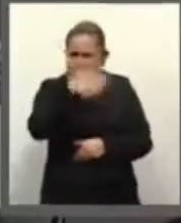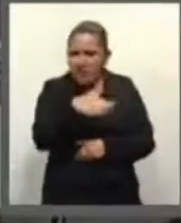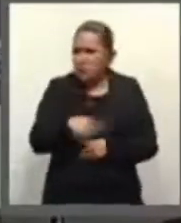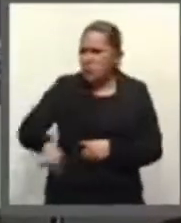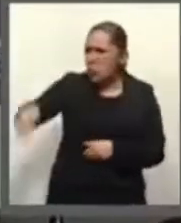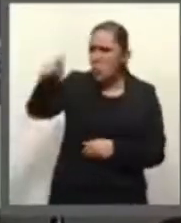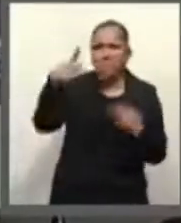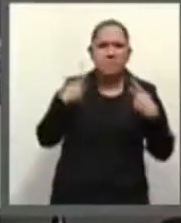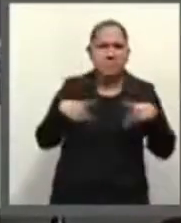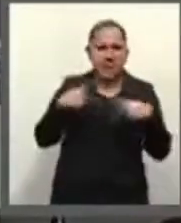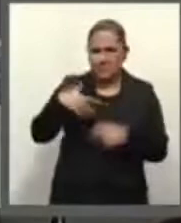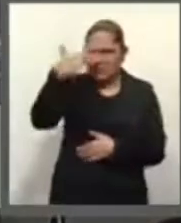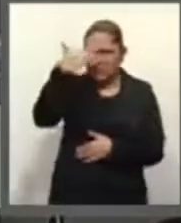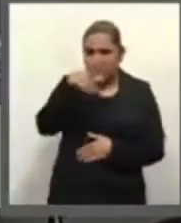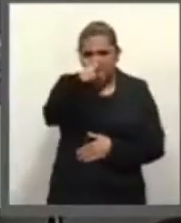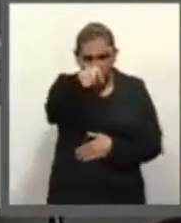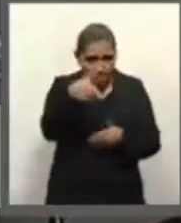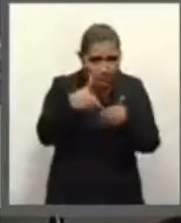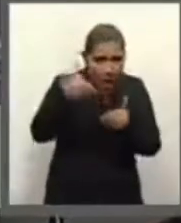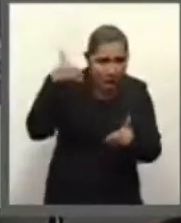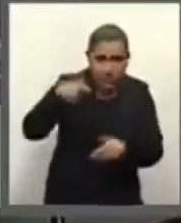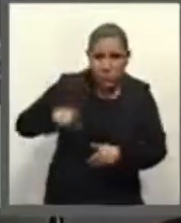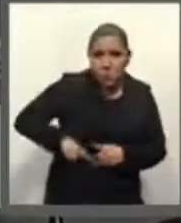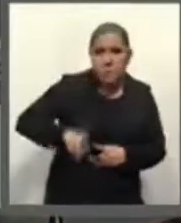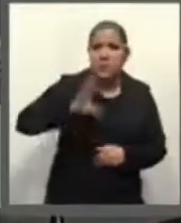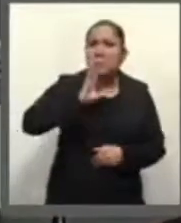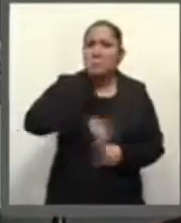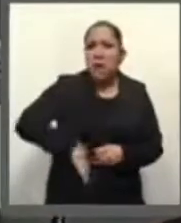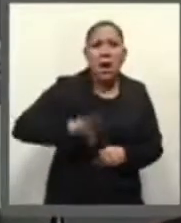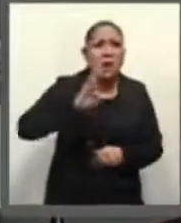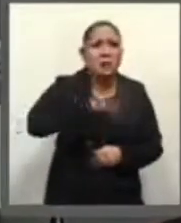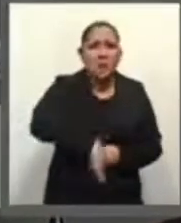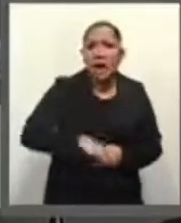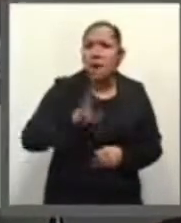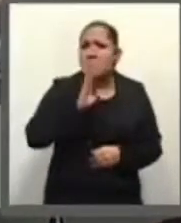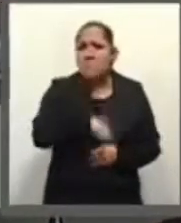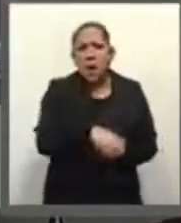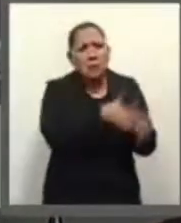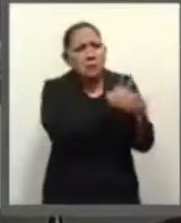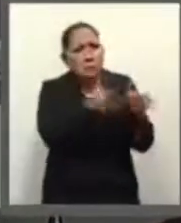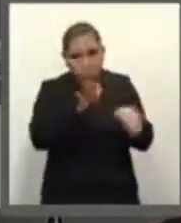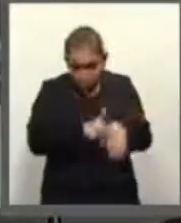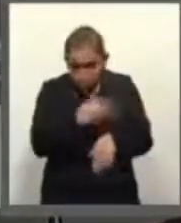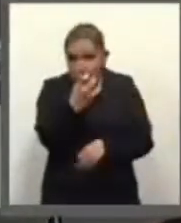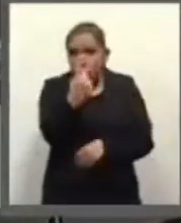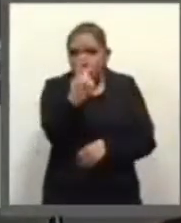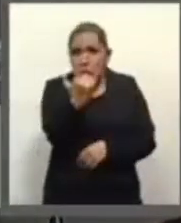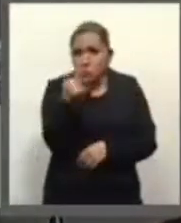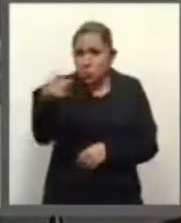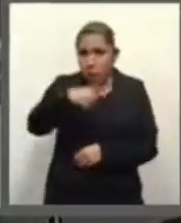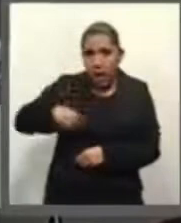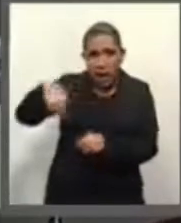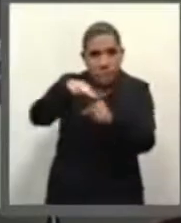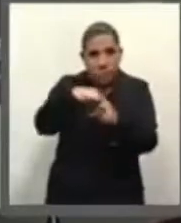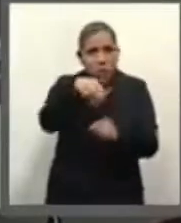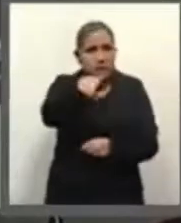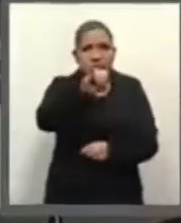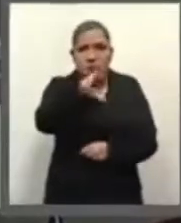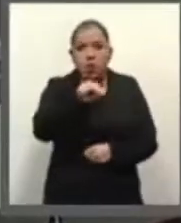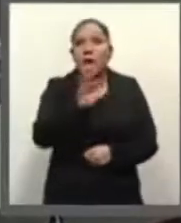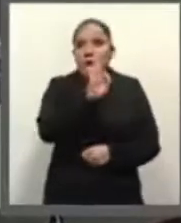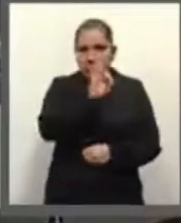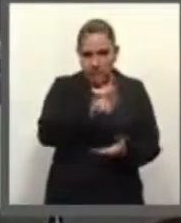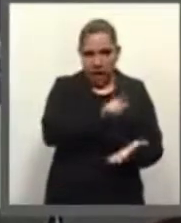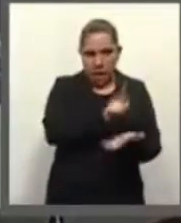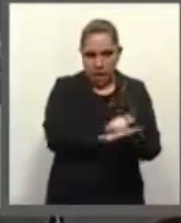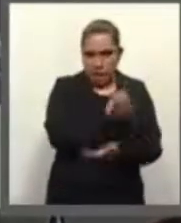han gobernado muy mal y por eso reprobaron el 1 de julio. Entonces no se preocupen si es legal, no es legal, si votan, si